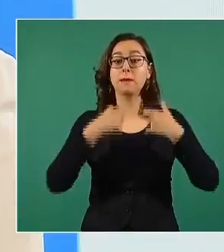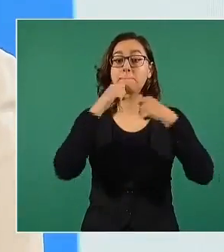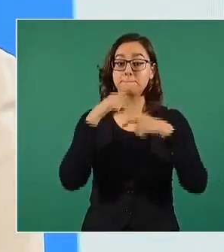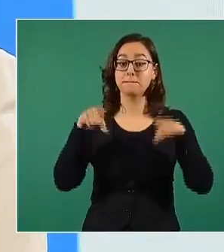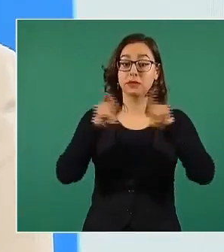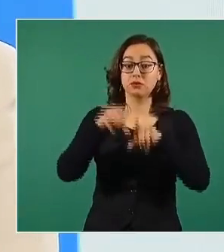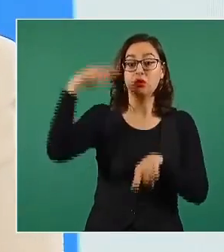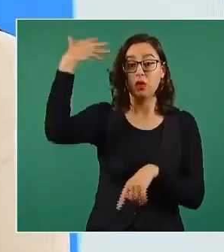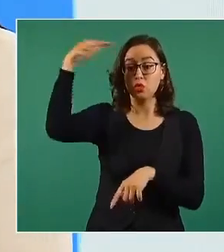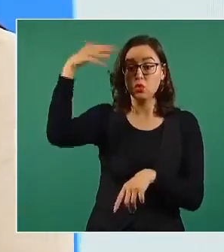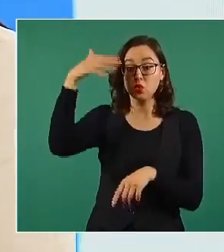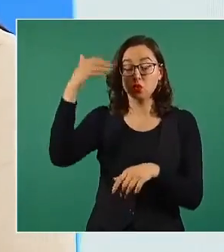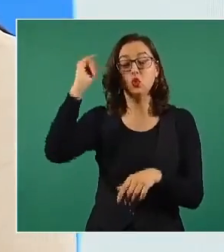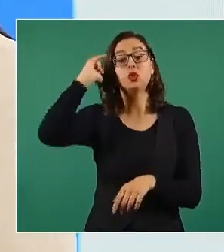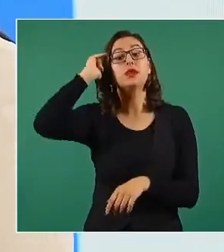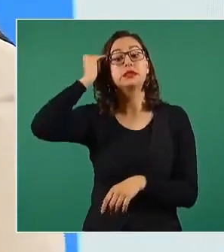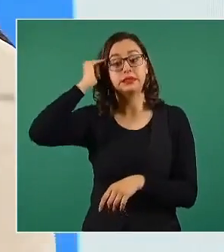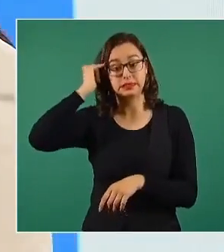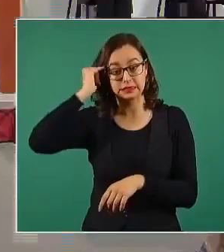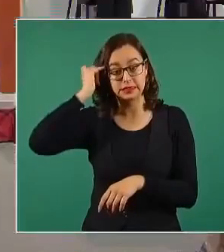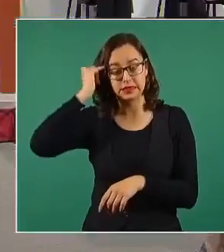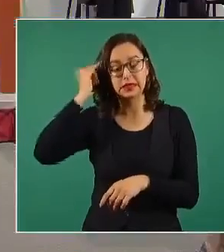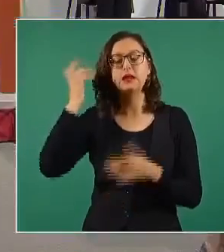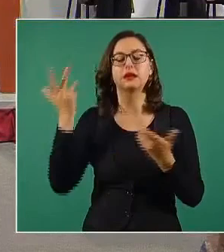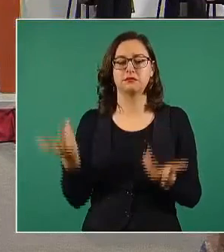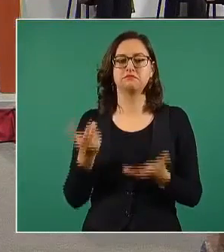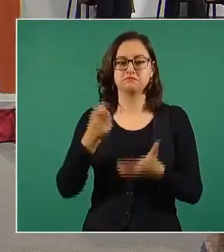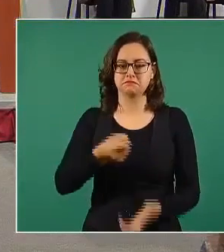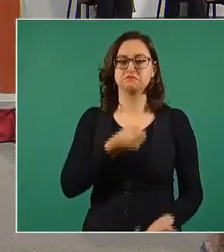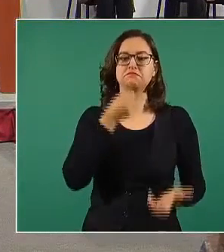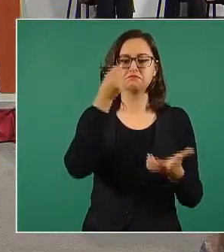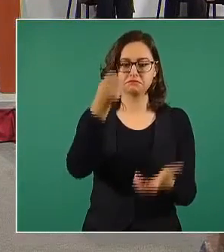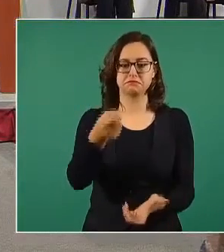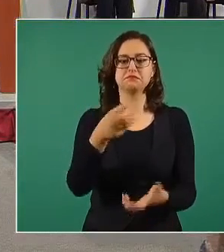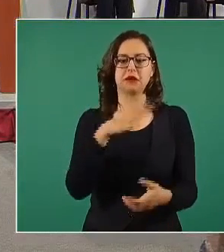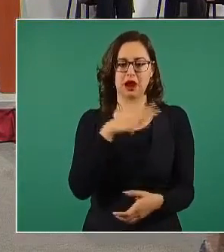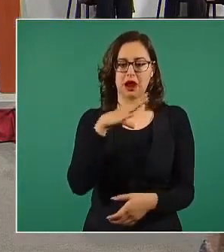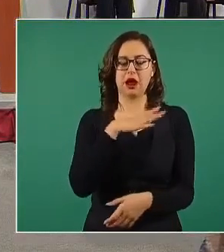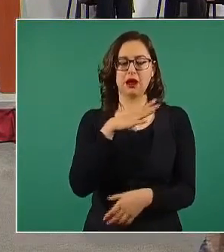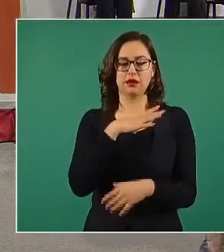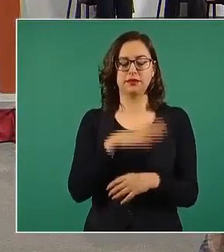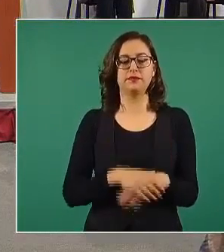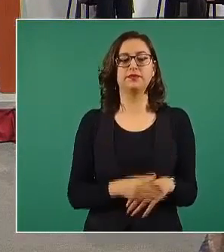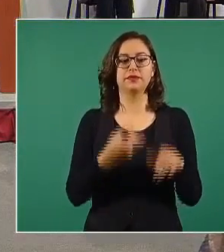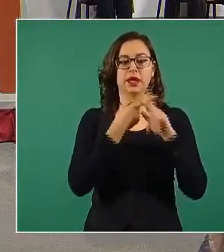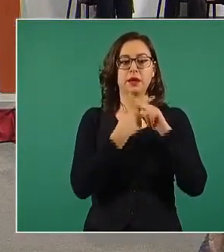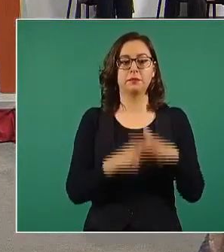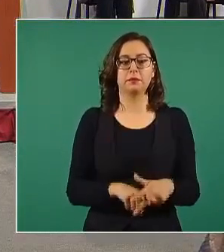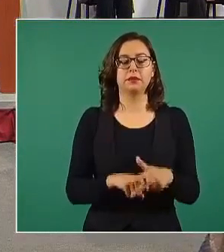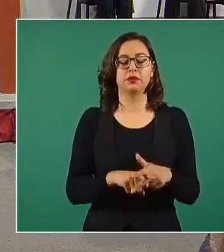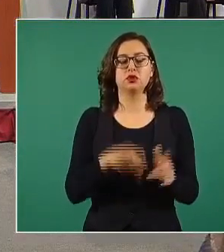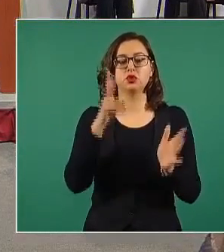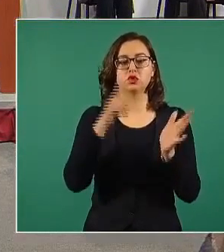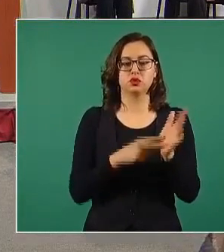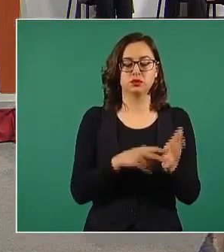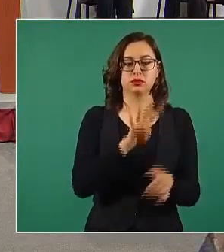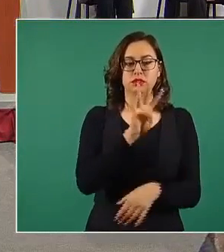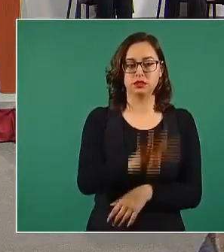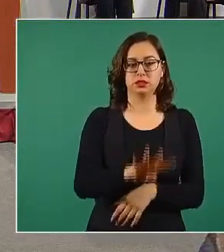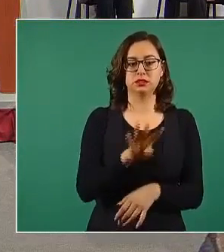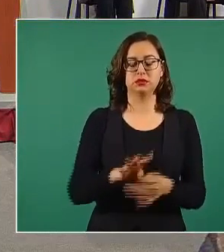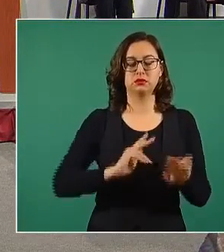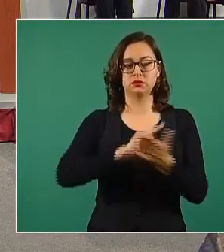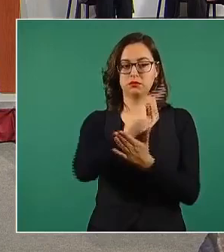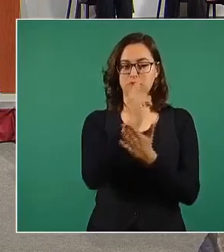pues se refleja también de manera presupuestal. A partir del 2019 iniciamos este